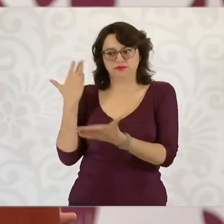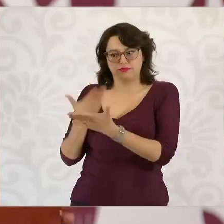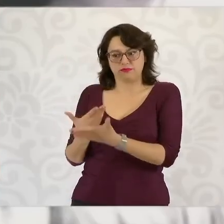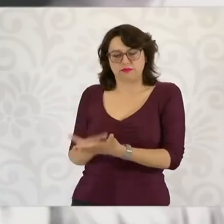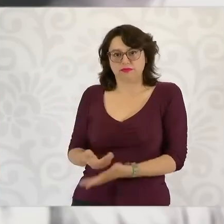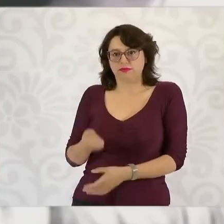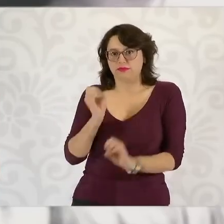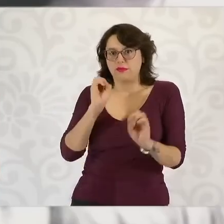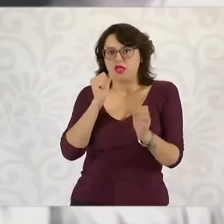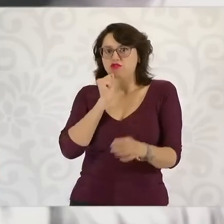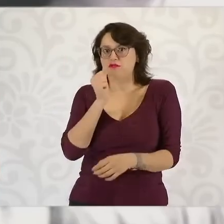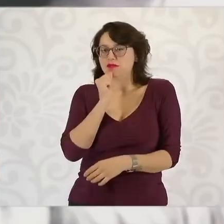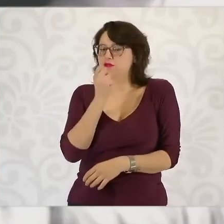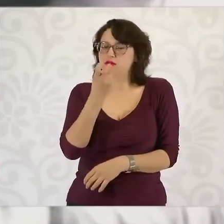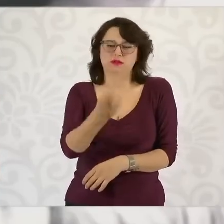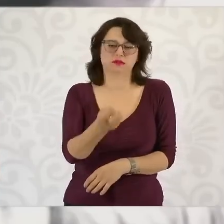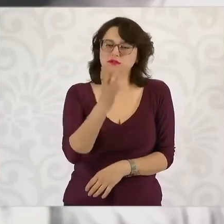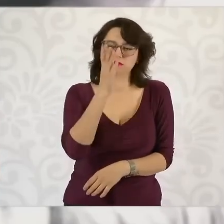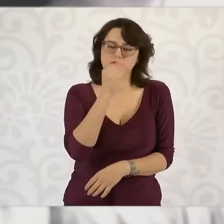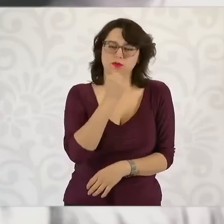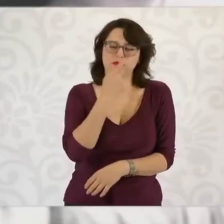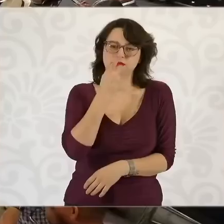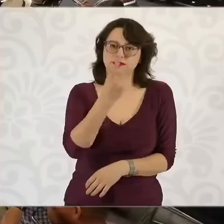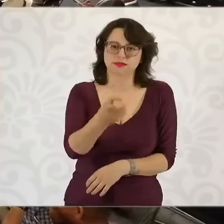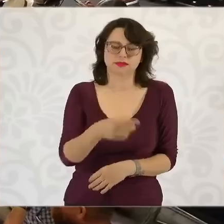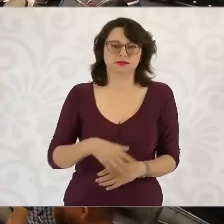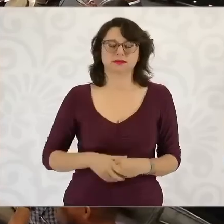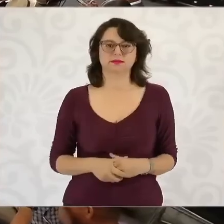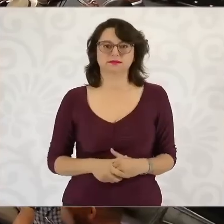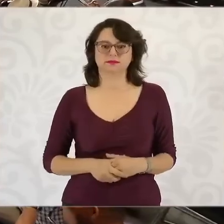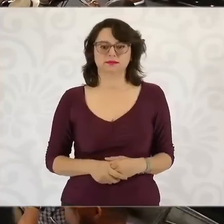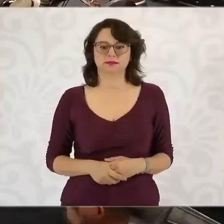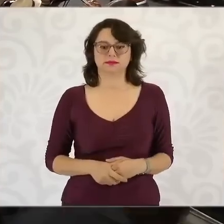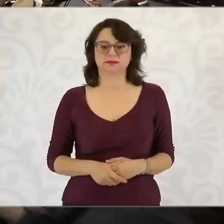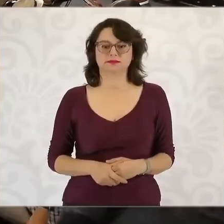la realidad. Gracias, fiscal. Sí, señor.